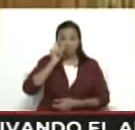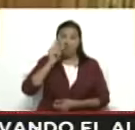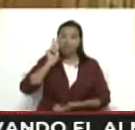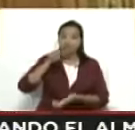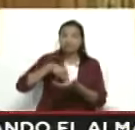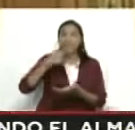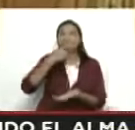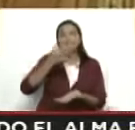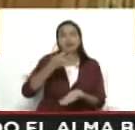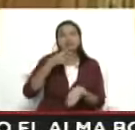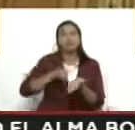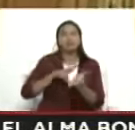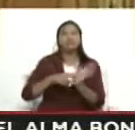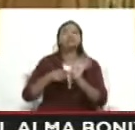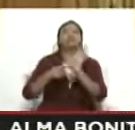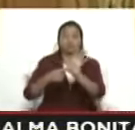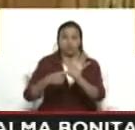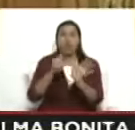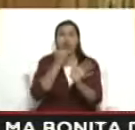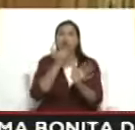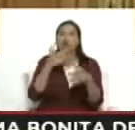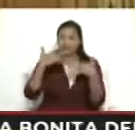dijo, lo que pasa es lo siguiente.